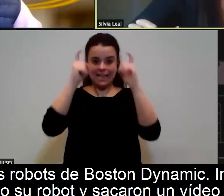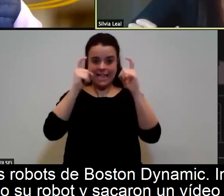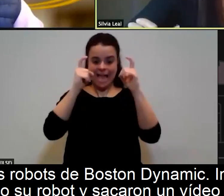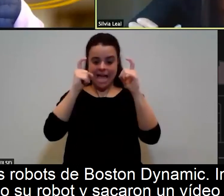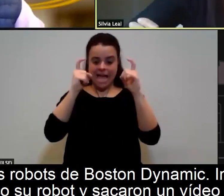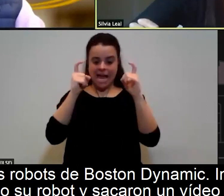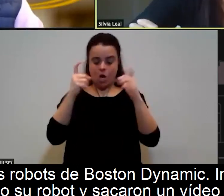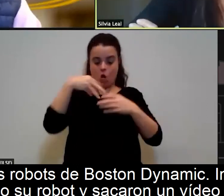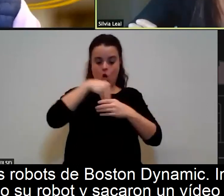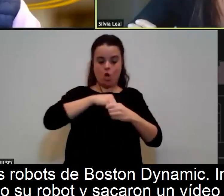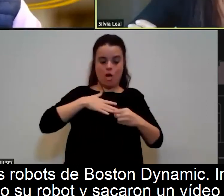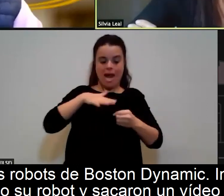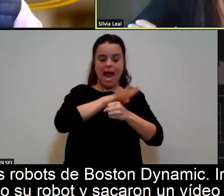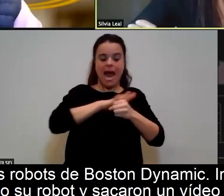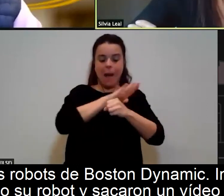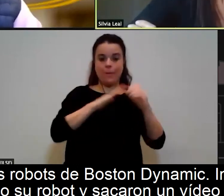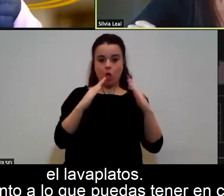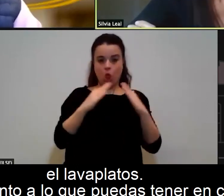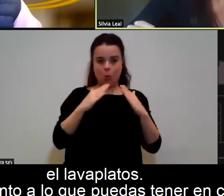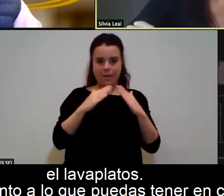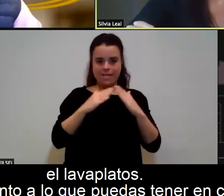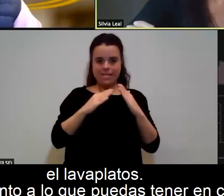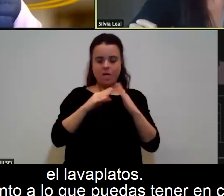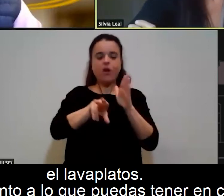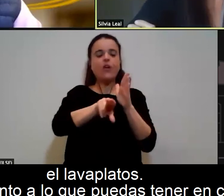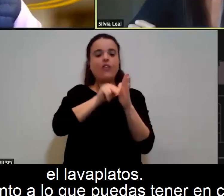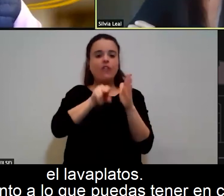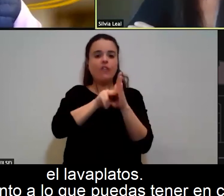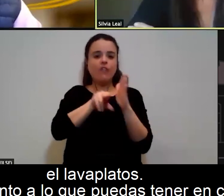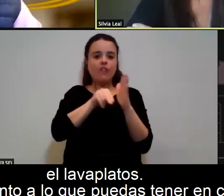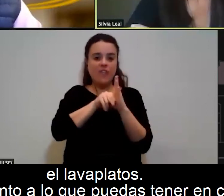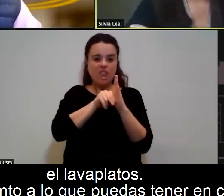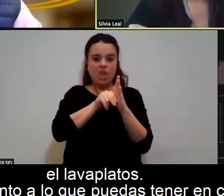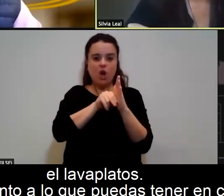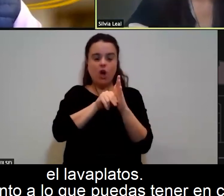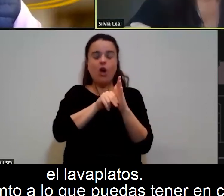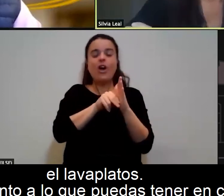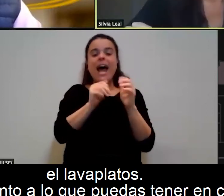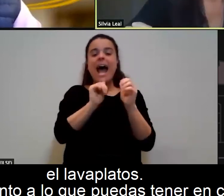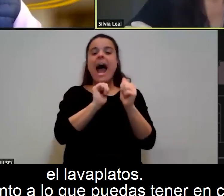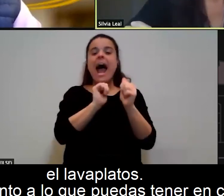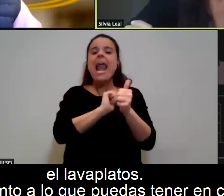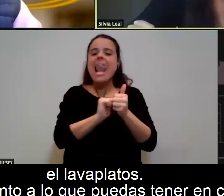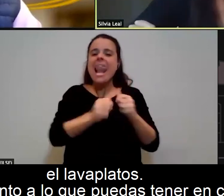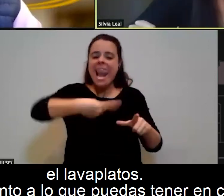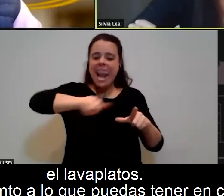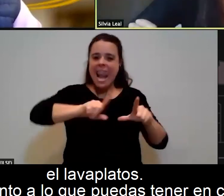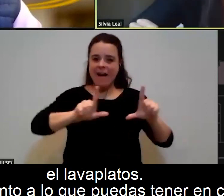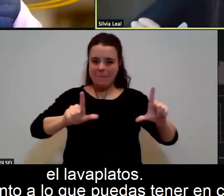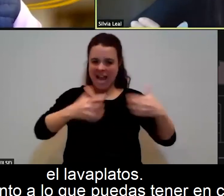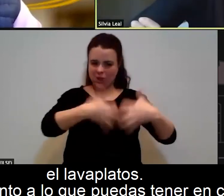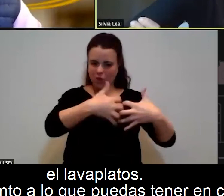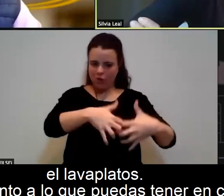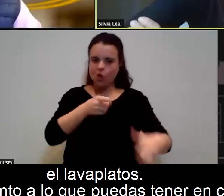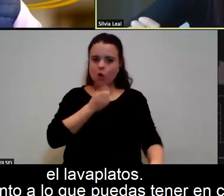sus robots y sacaron un vídeo de cómo ponían lavaplatos. Hombre, pues eso como robot complemento a todo lo que puedas estar en